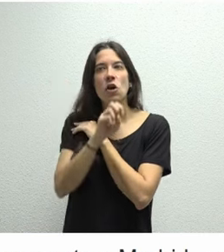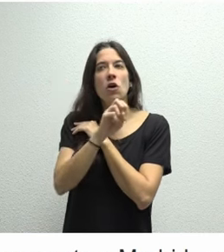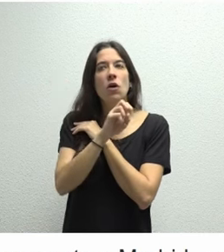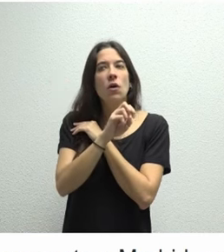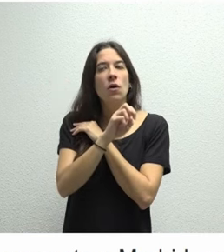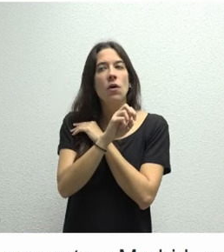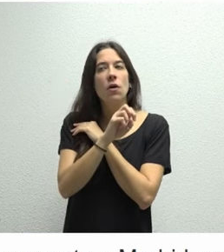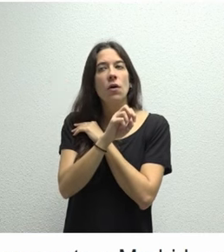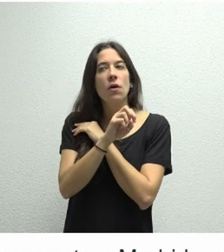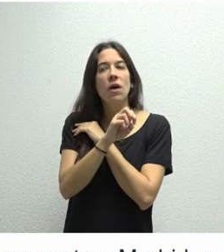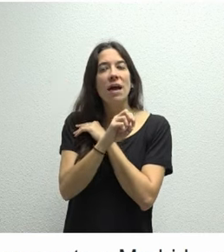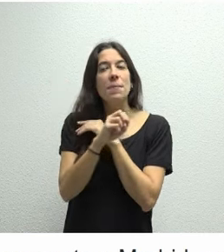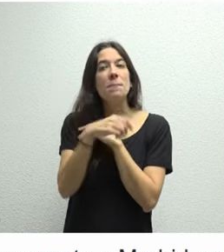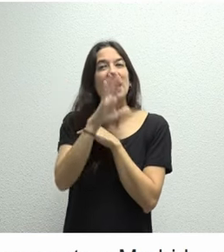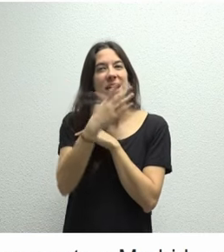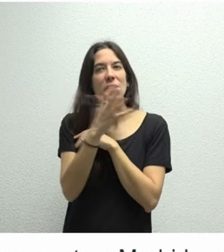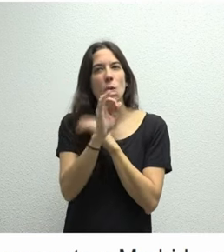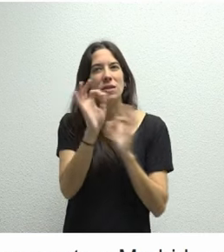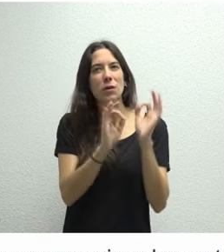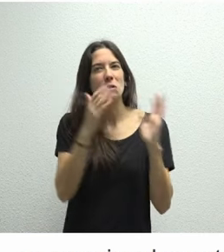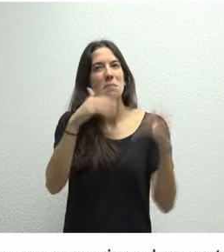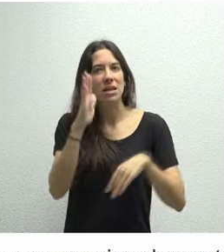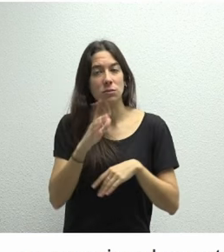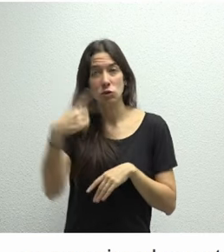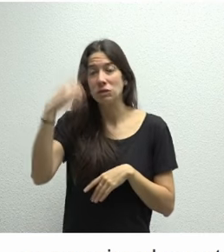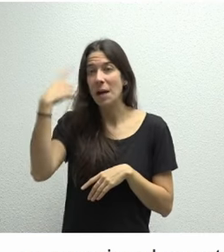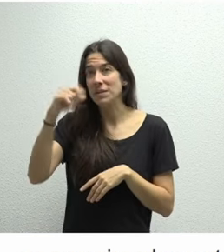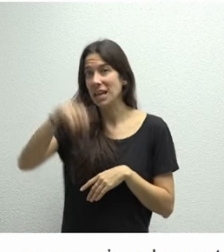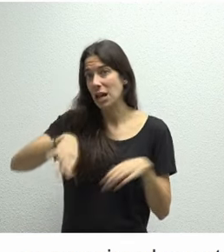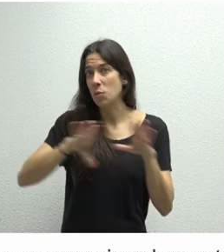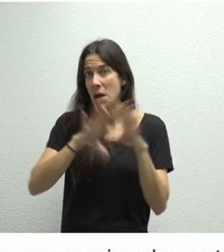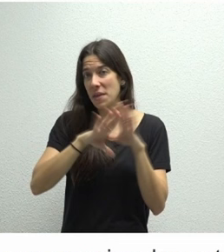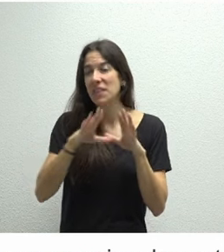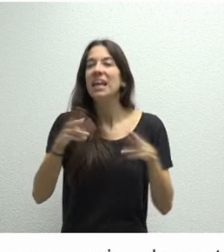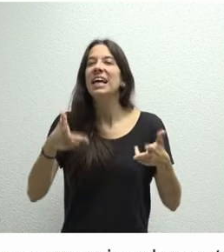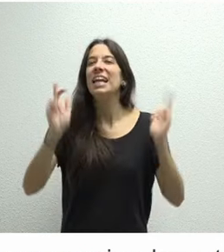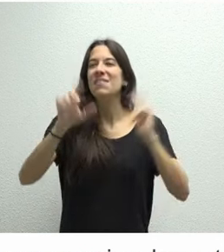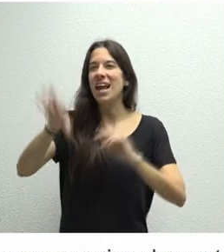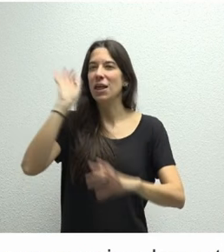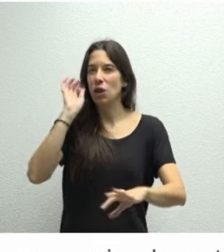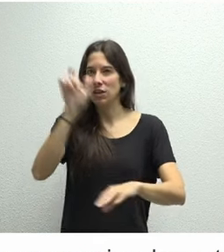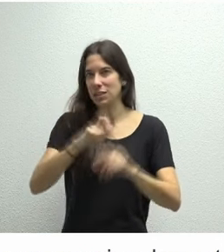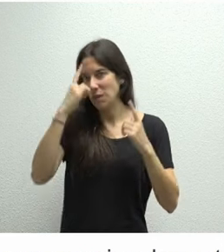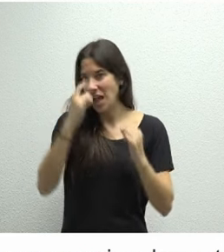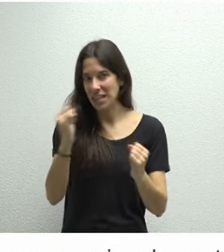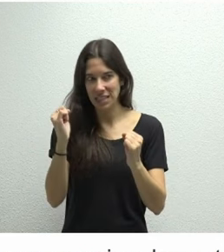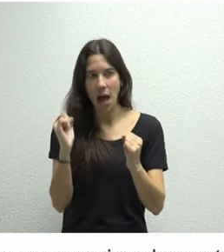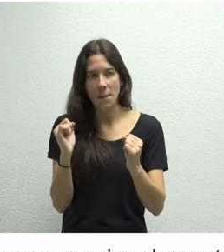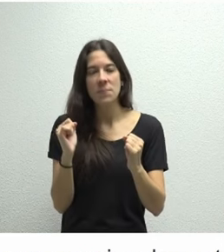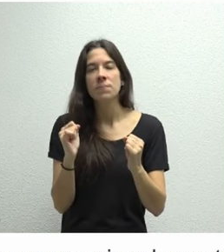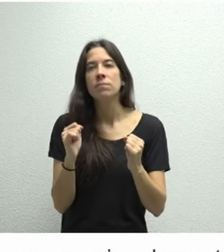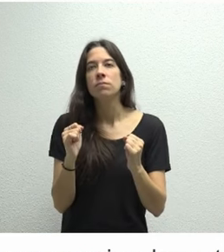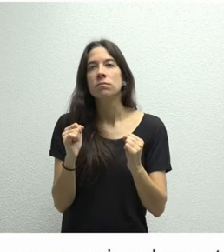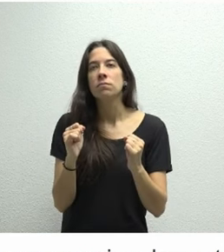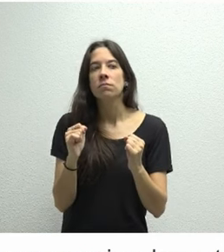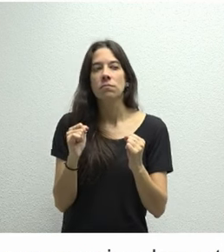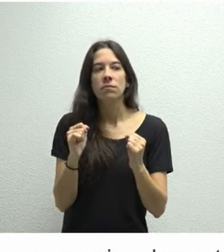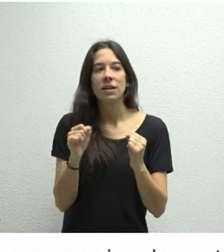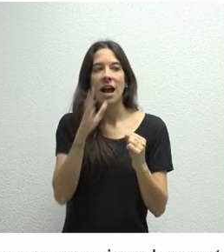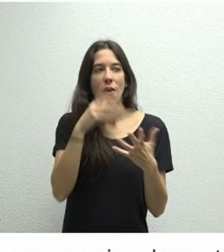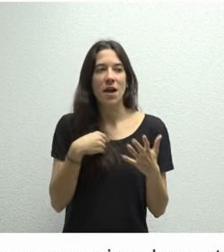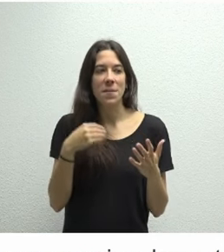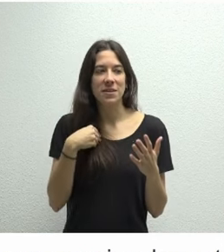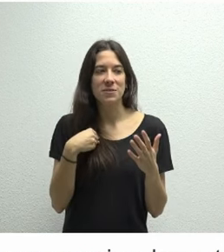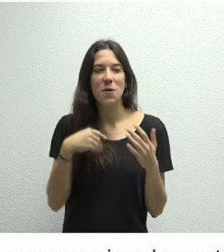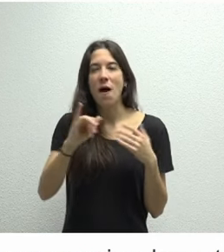tiene libre elección de especialista Vale y que los pacientes pueden elegir donde se les atiende y ahora mismo tenemos eh Bueno pues